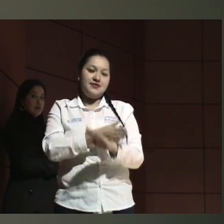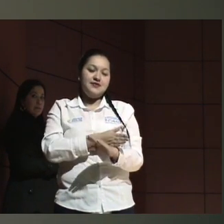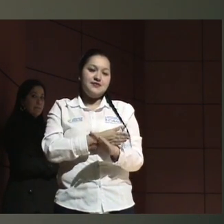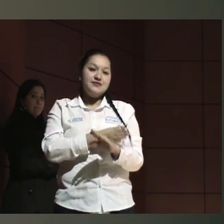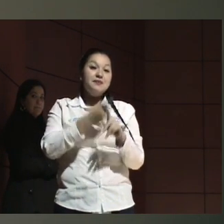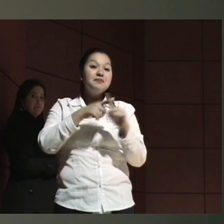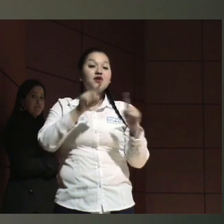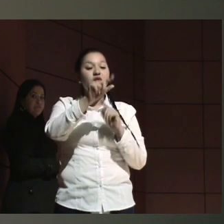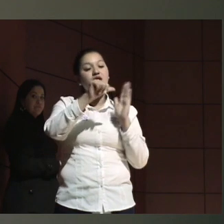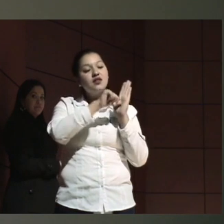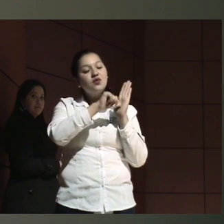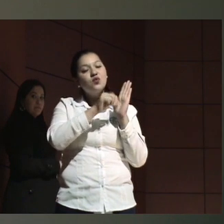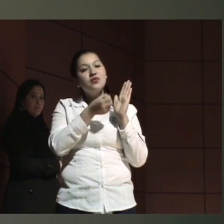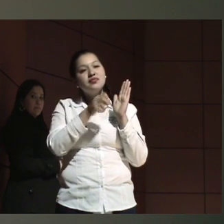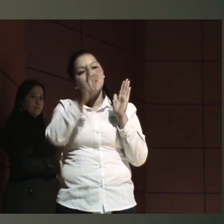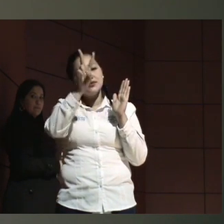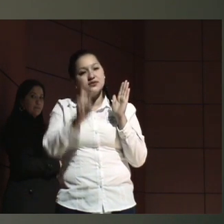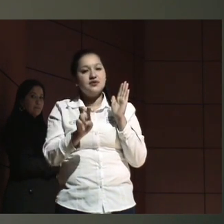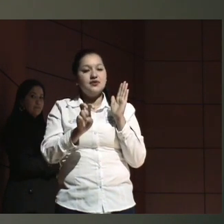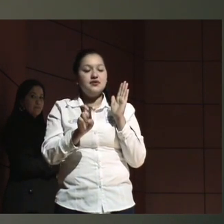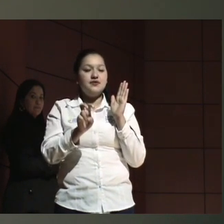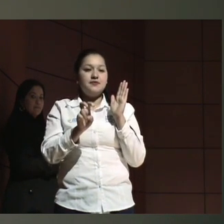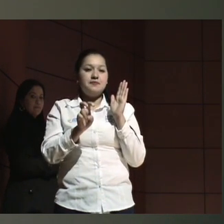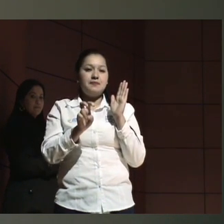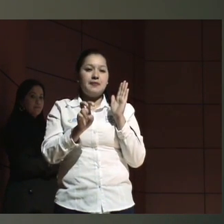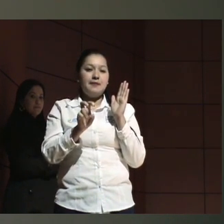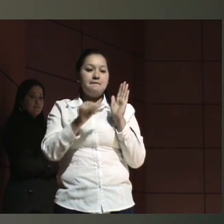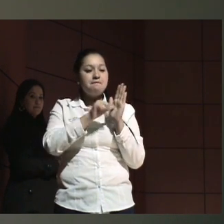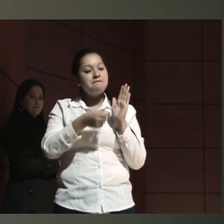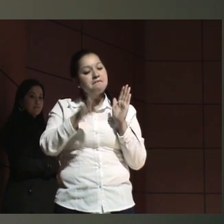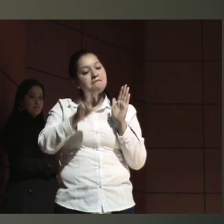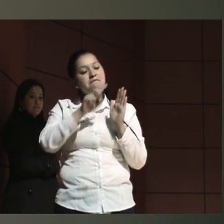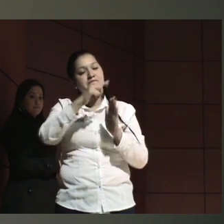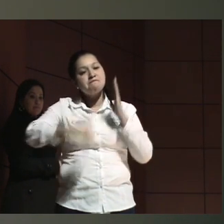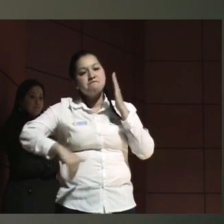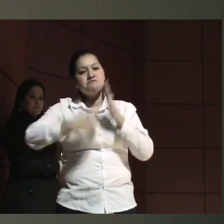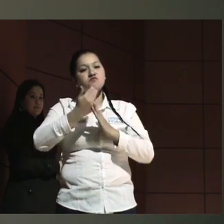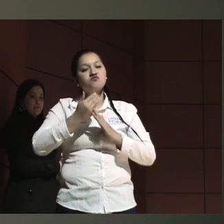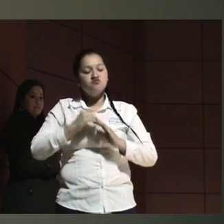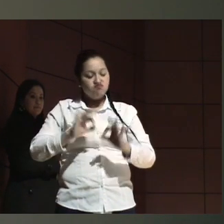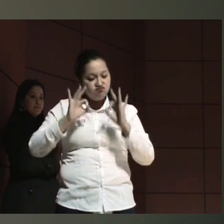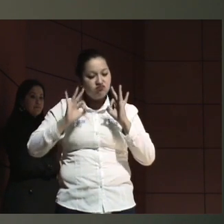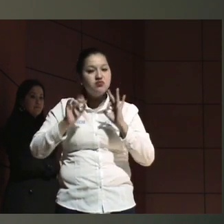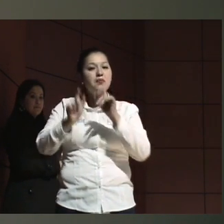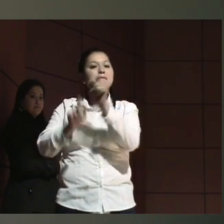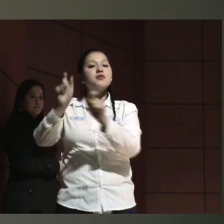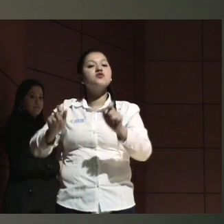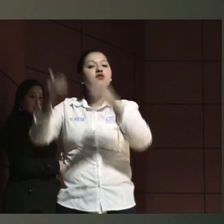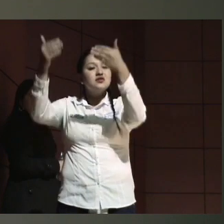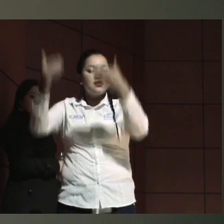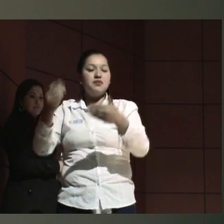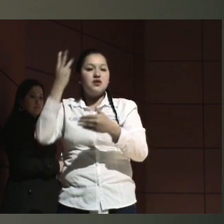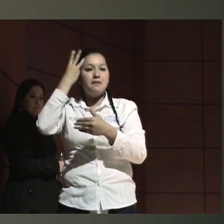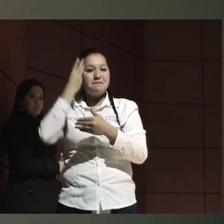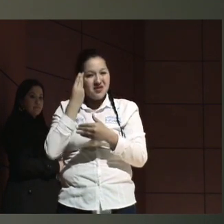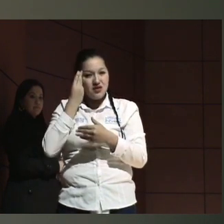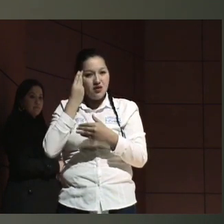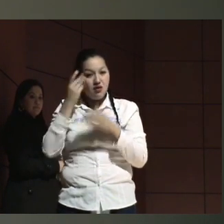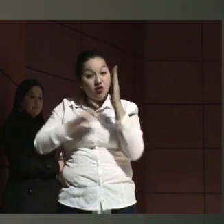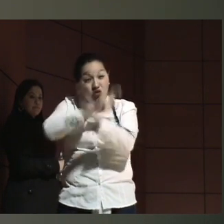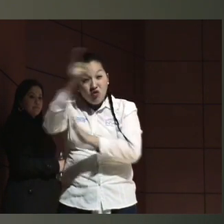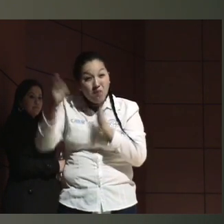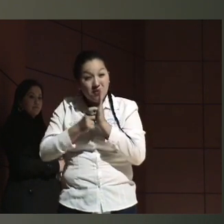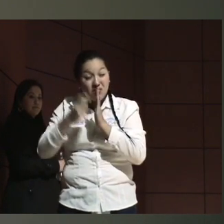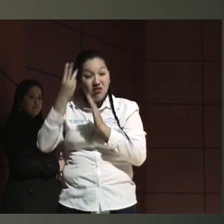en su artículo 17 ese ex comienza por definir a las personas con discapacidad mental absoluta